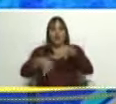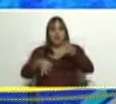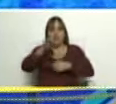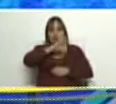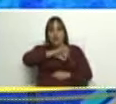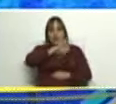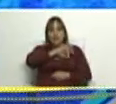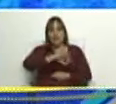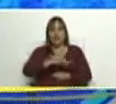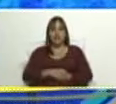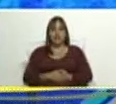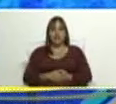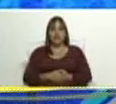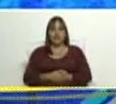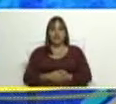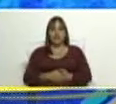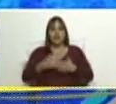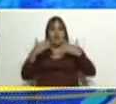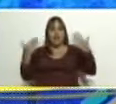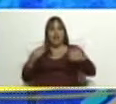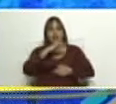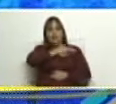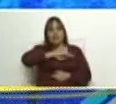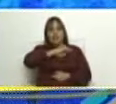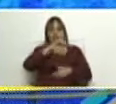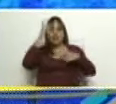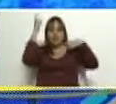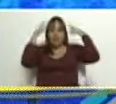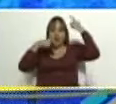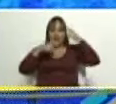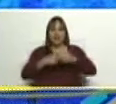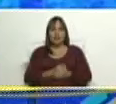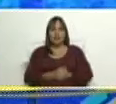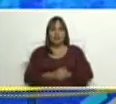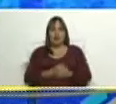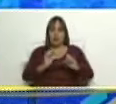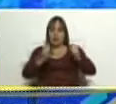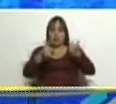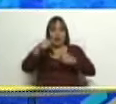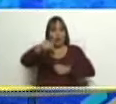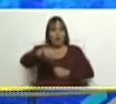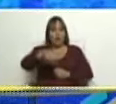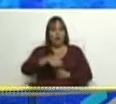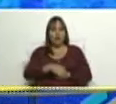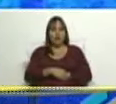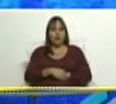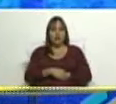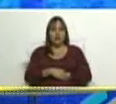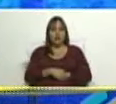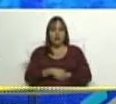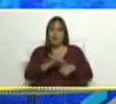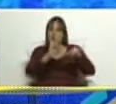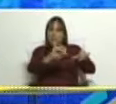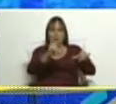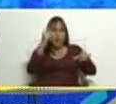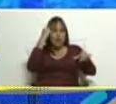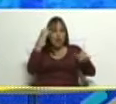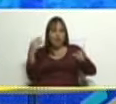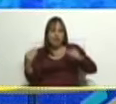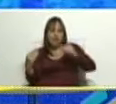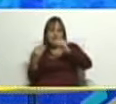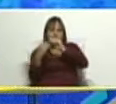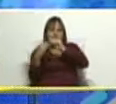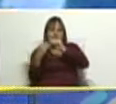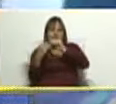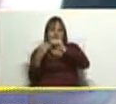social. La gran misión Hugo Chávez nace hoy, precisamente el día en que él pasó